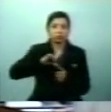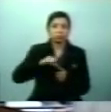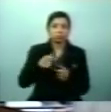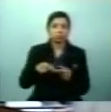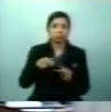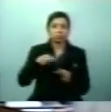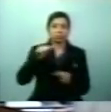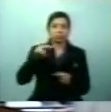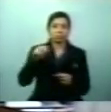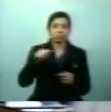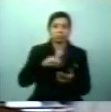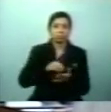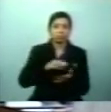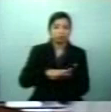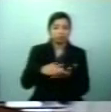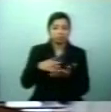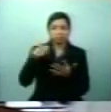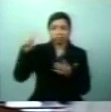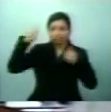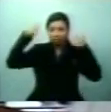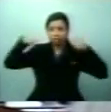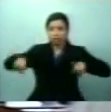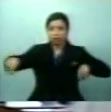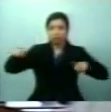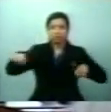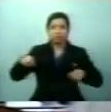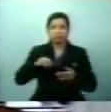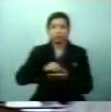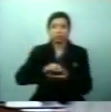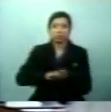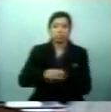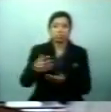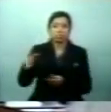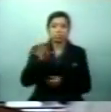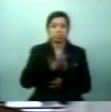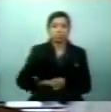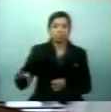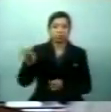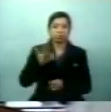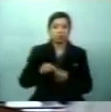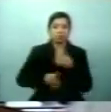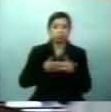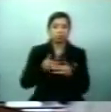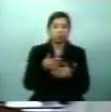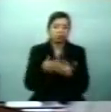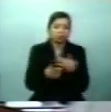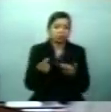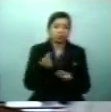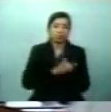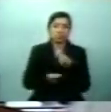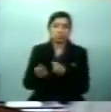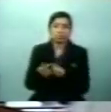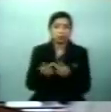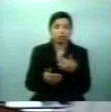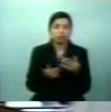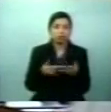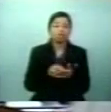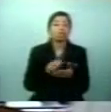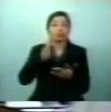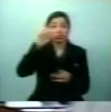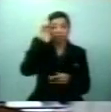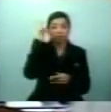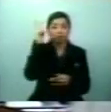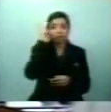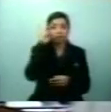El ADA puede ser nuestra puerta de entrada a mejores oportunidades comerciales, pero representa además